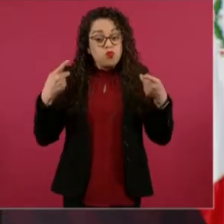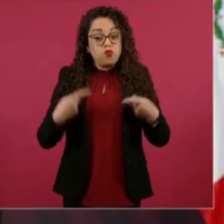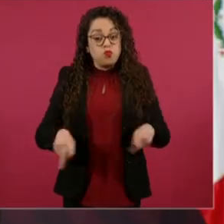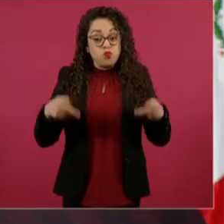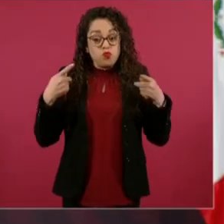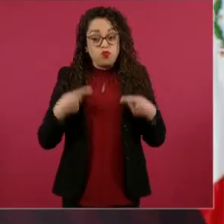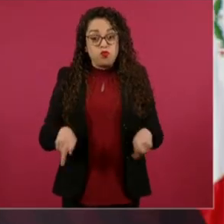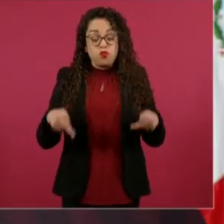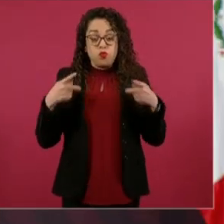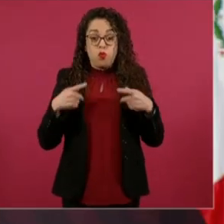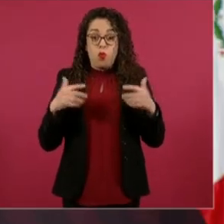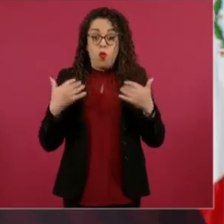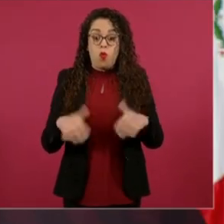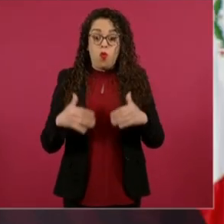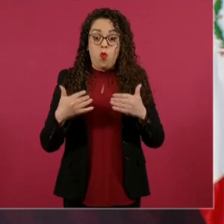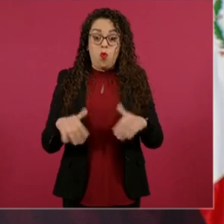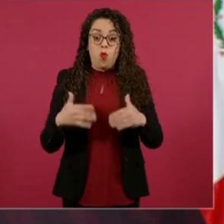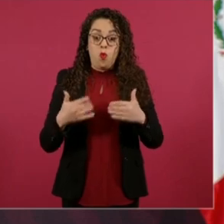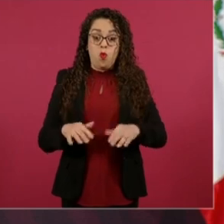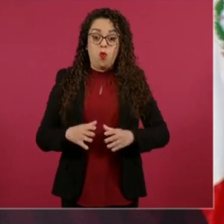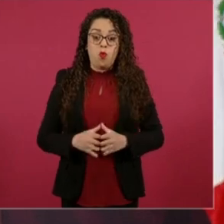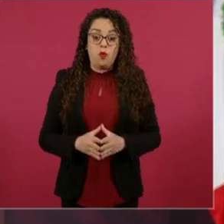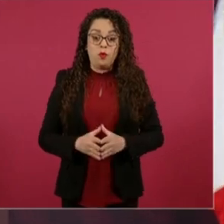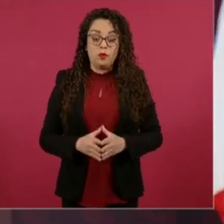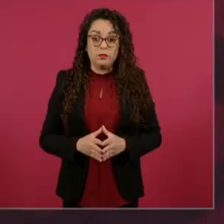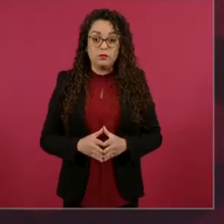no lo llenáramos,